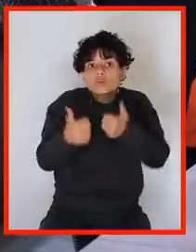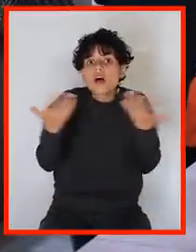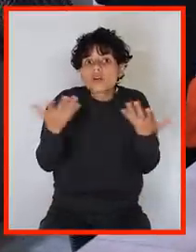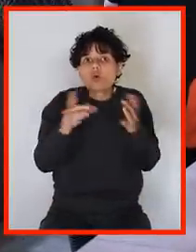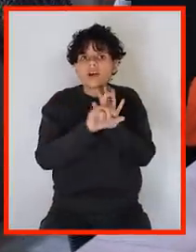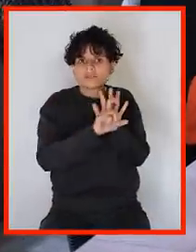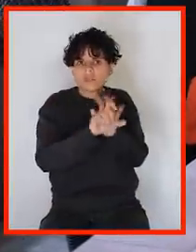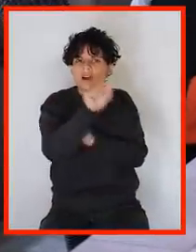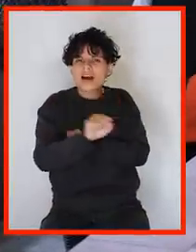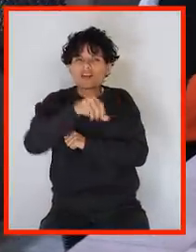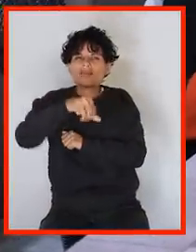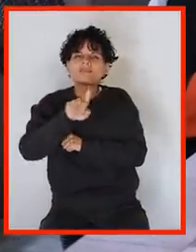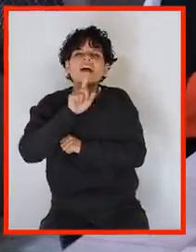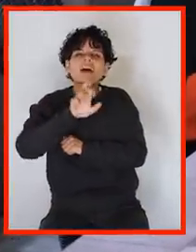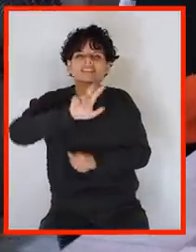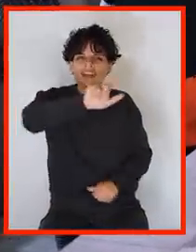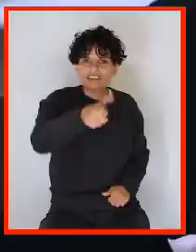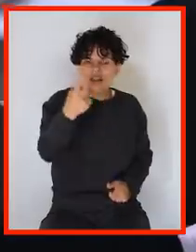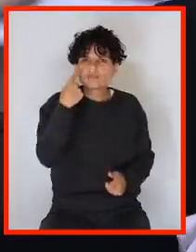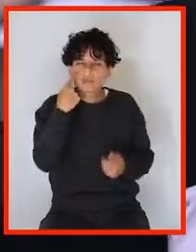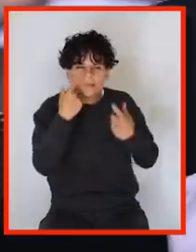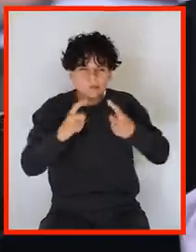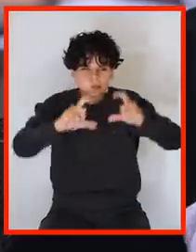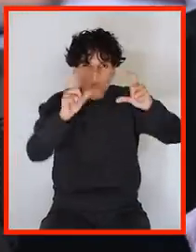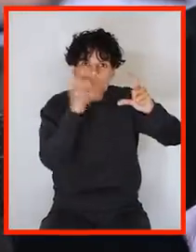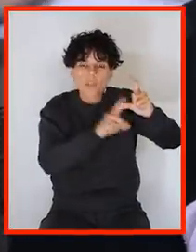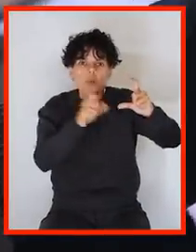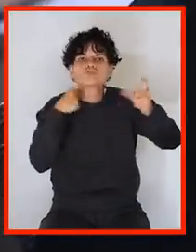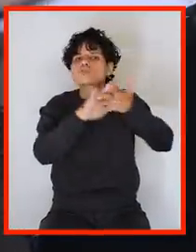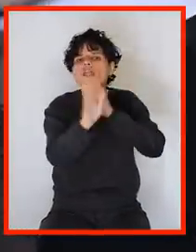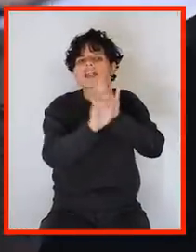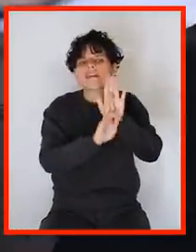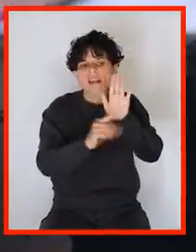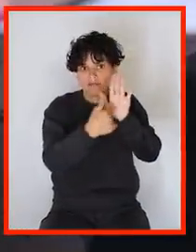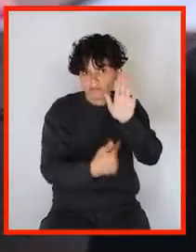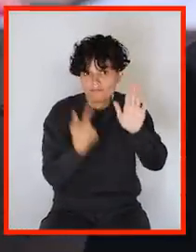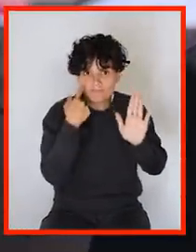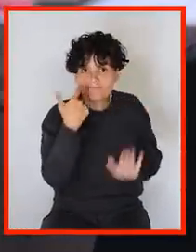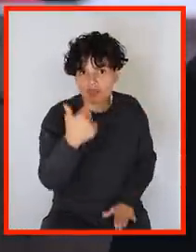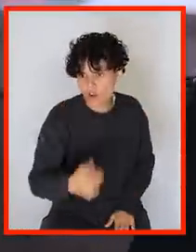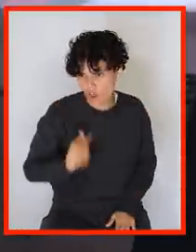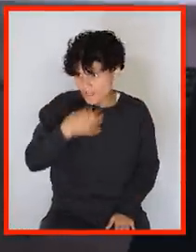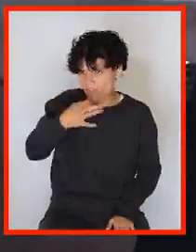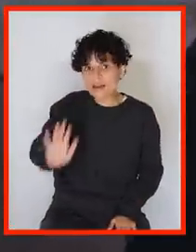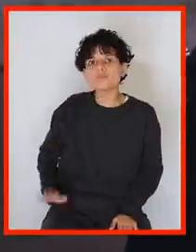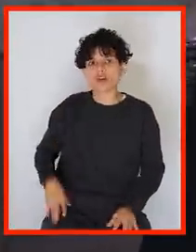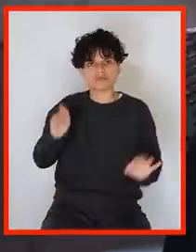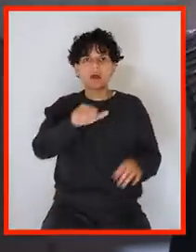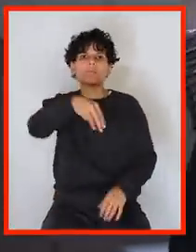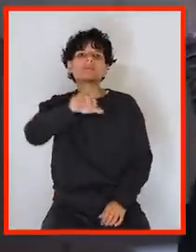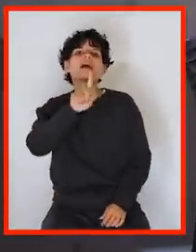@MasterG, vean el último post y sigan todas las reglas que hay ahí. ¿Ah? Lo dije bien, pues, hermano. ¿Ah?